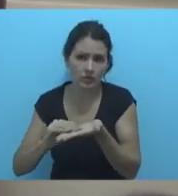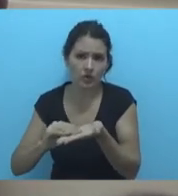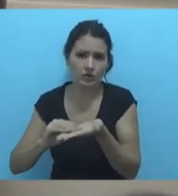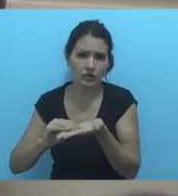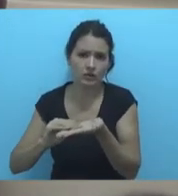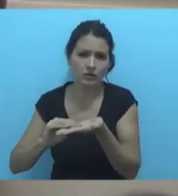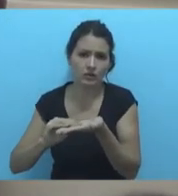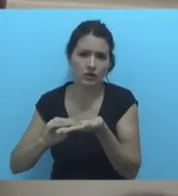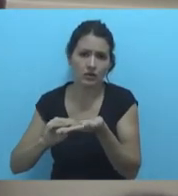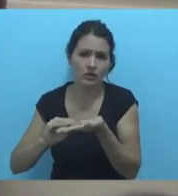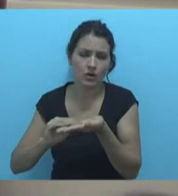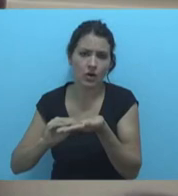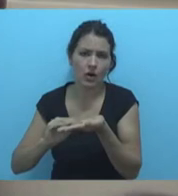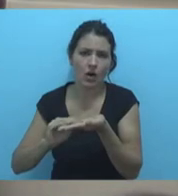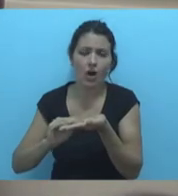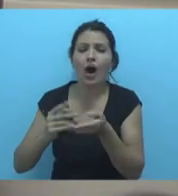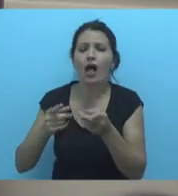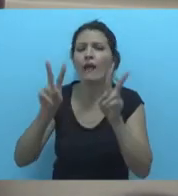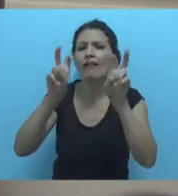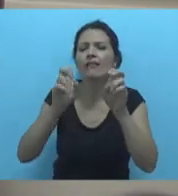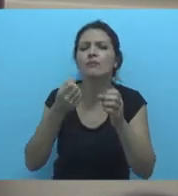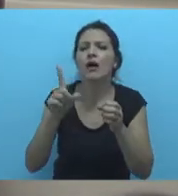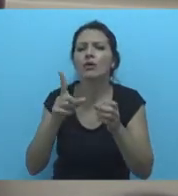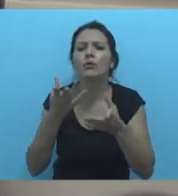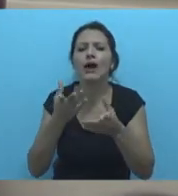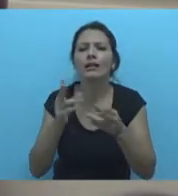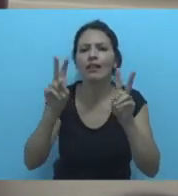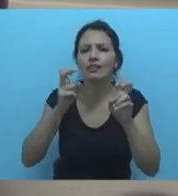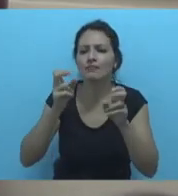de Educación respecto a la presencialidad en las escuelas.